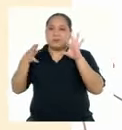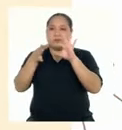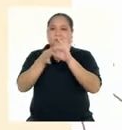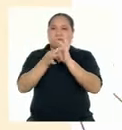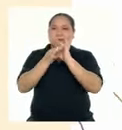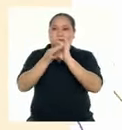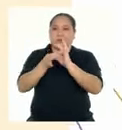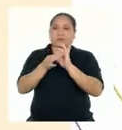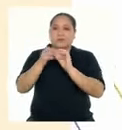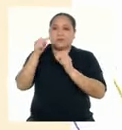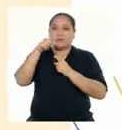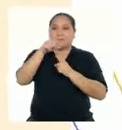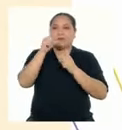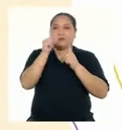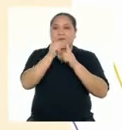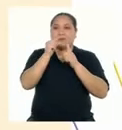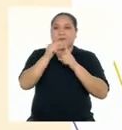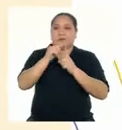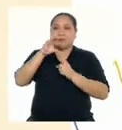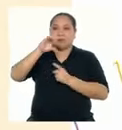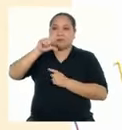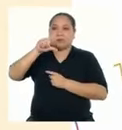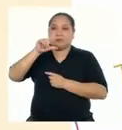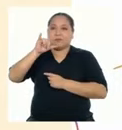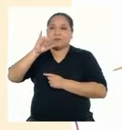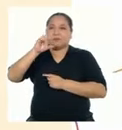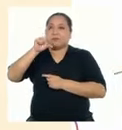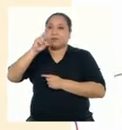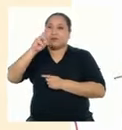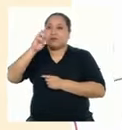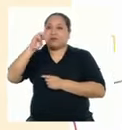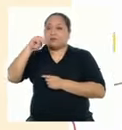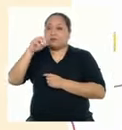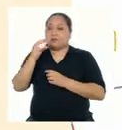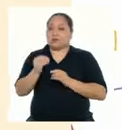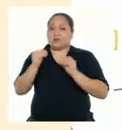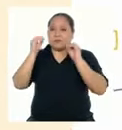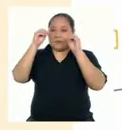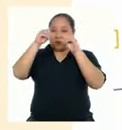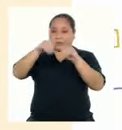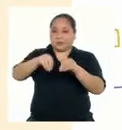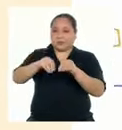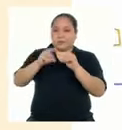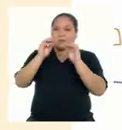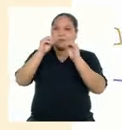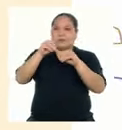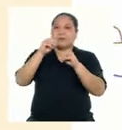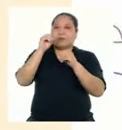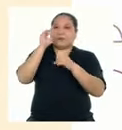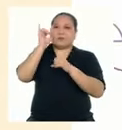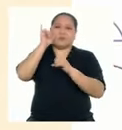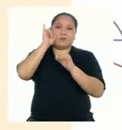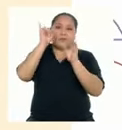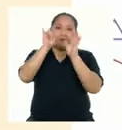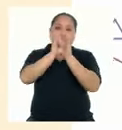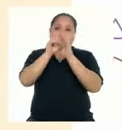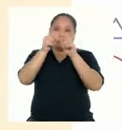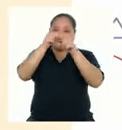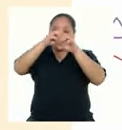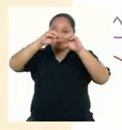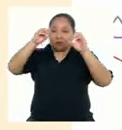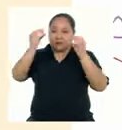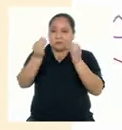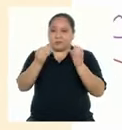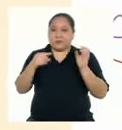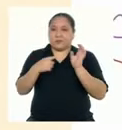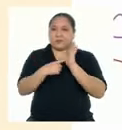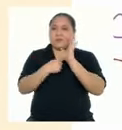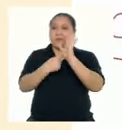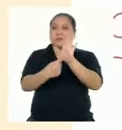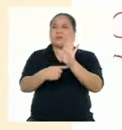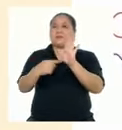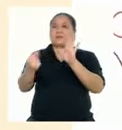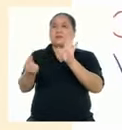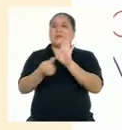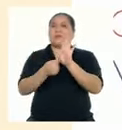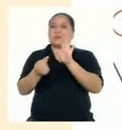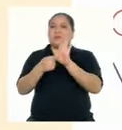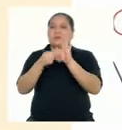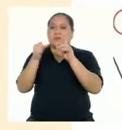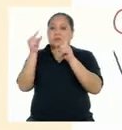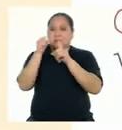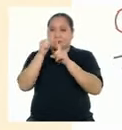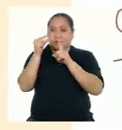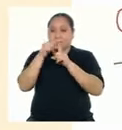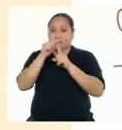Las palabras del caligrama Se encargan De crear una imagen Que expresa visualmente Lo que las